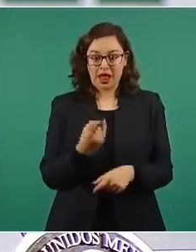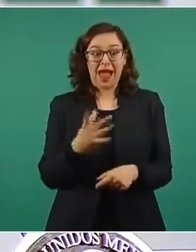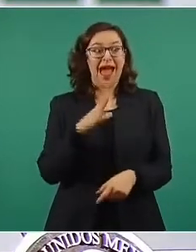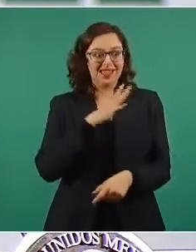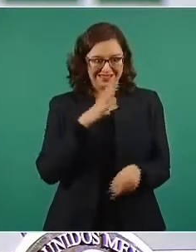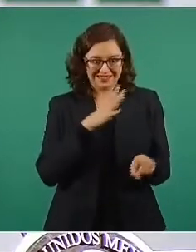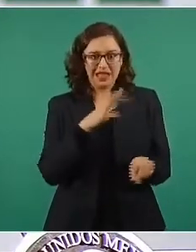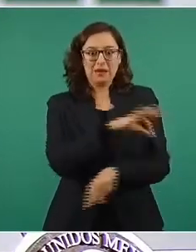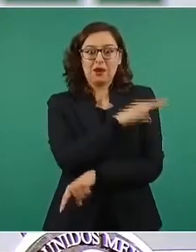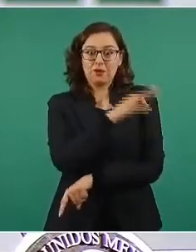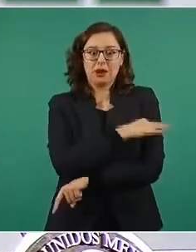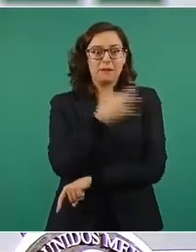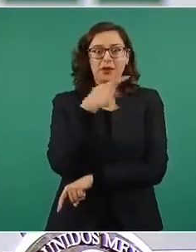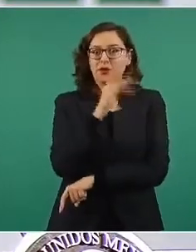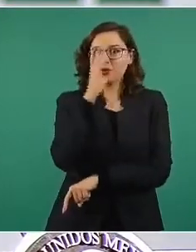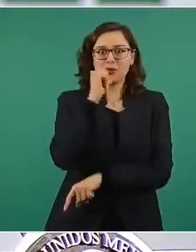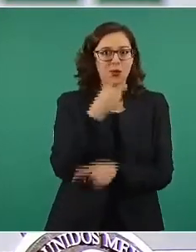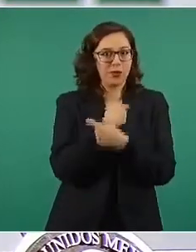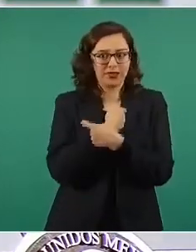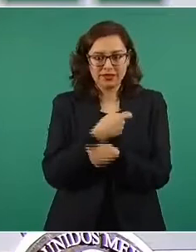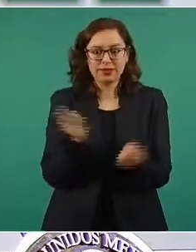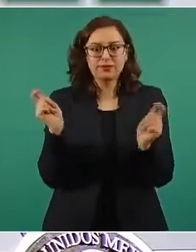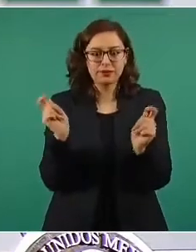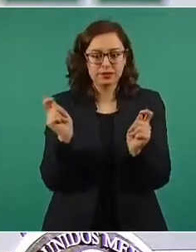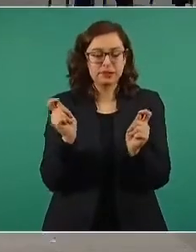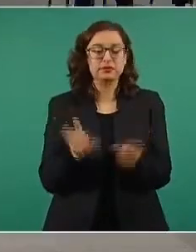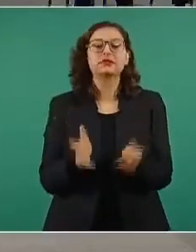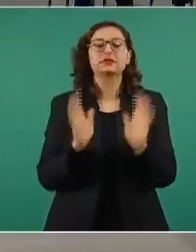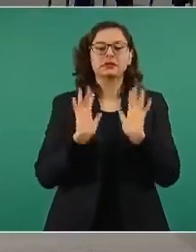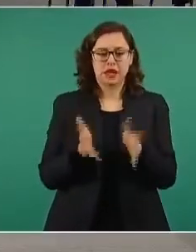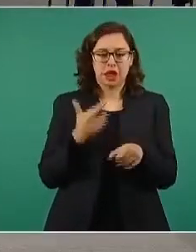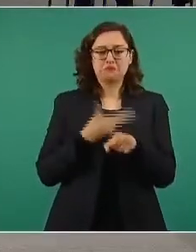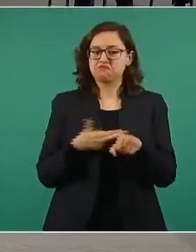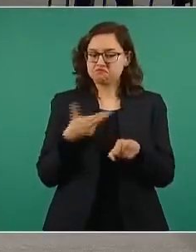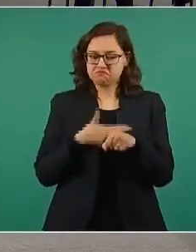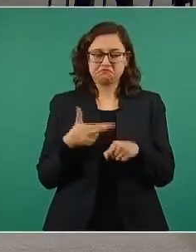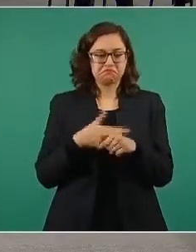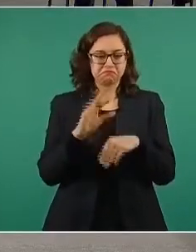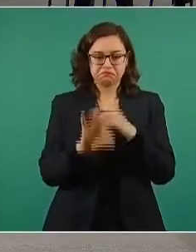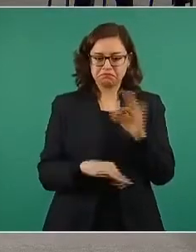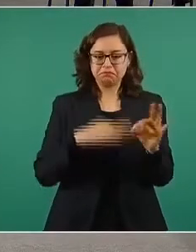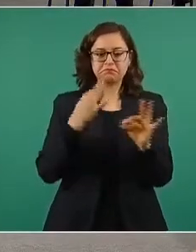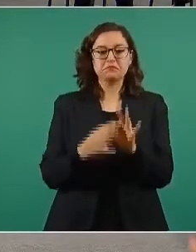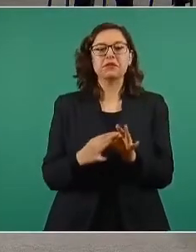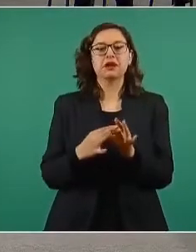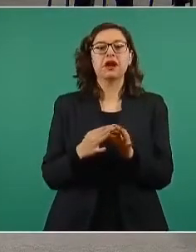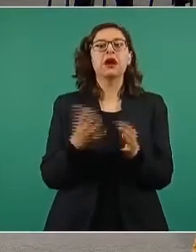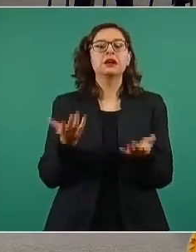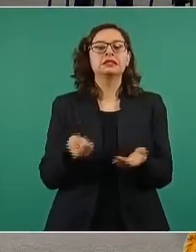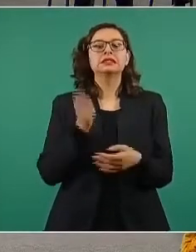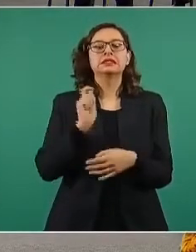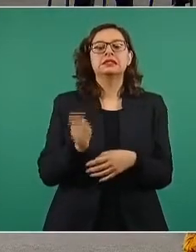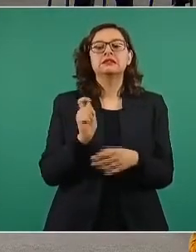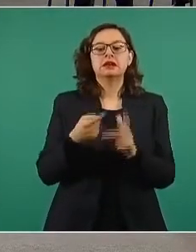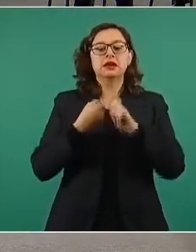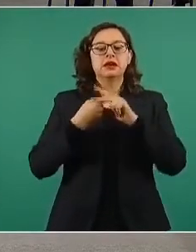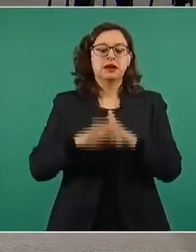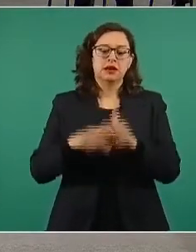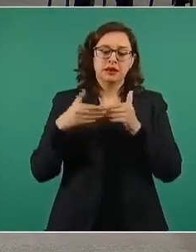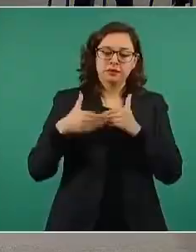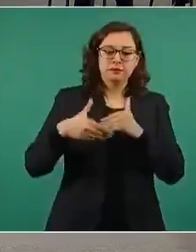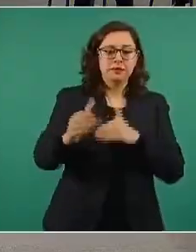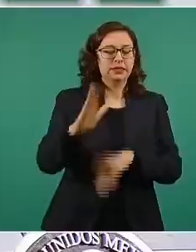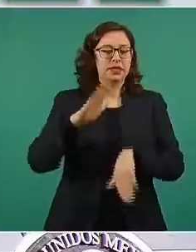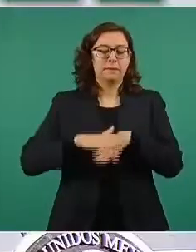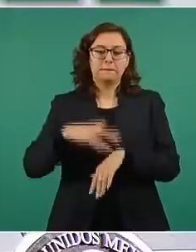la liberación. Ya se ha logrado eso y en breve estaremos teniendo una liberación muy acelerada